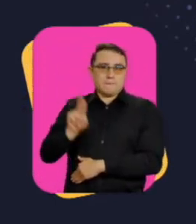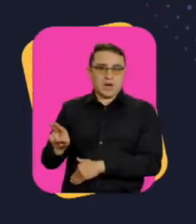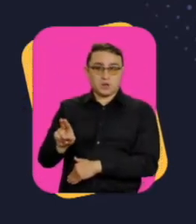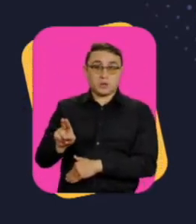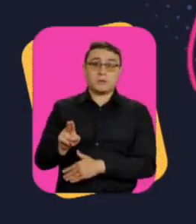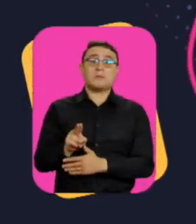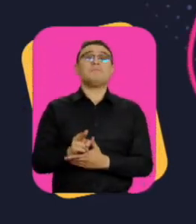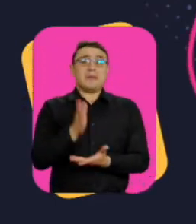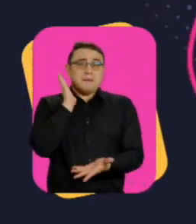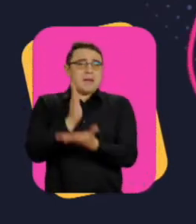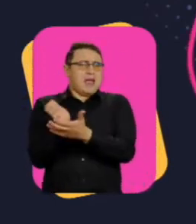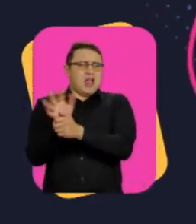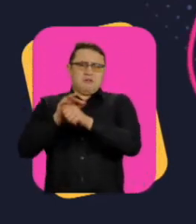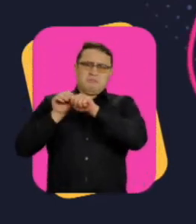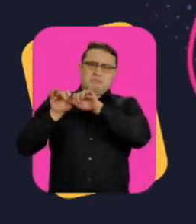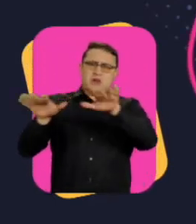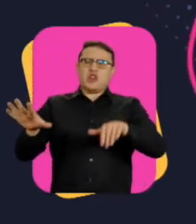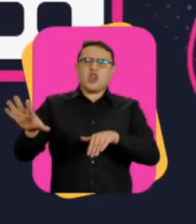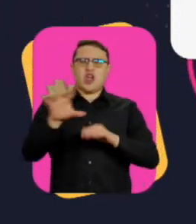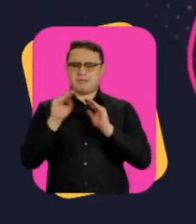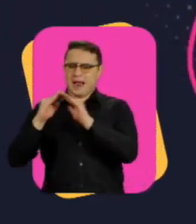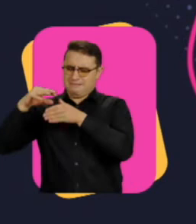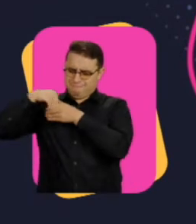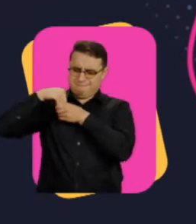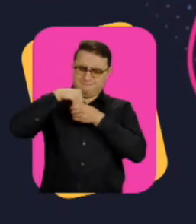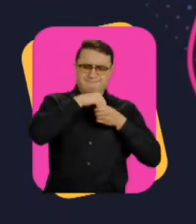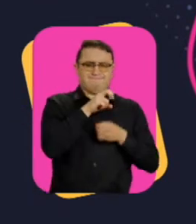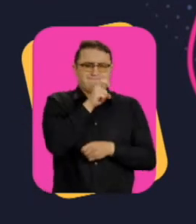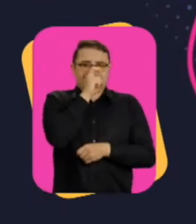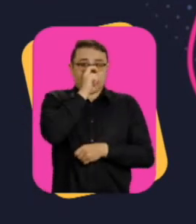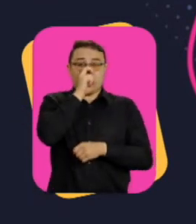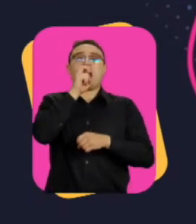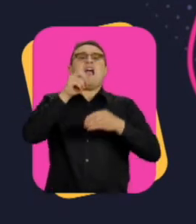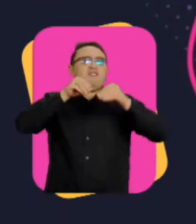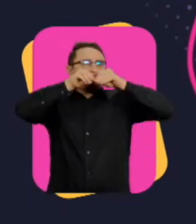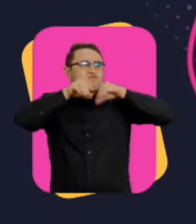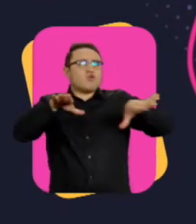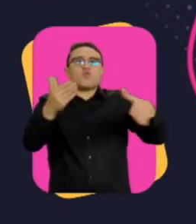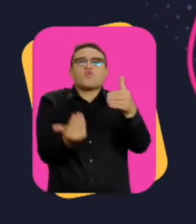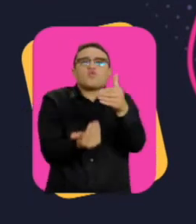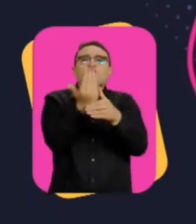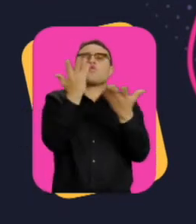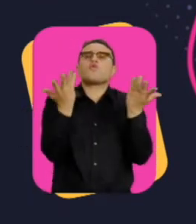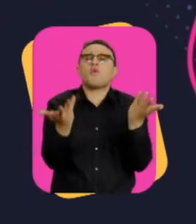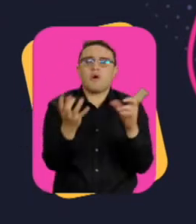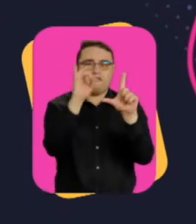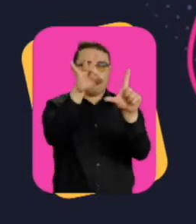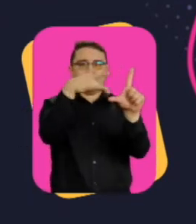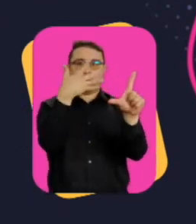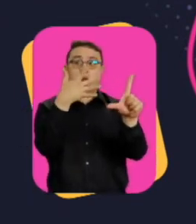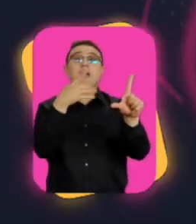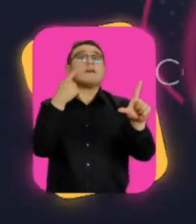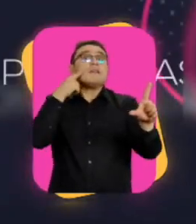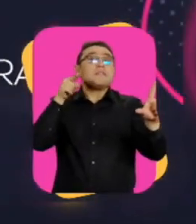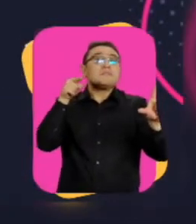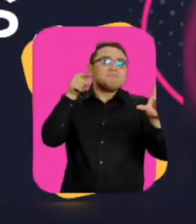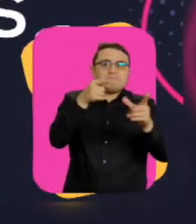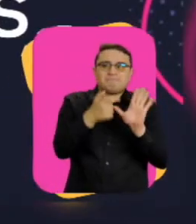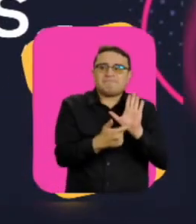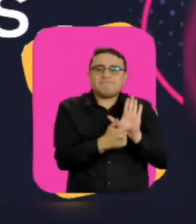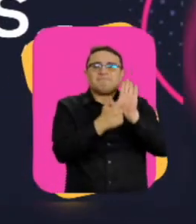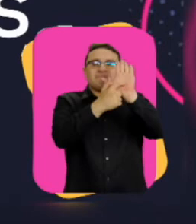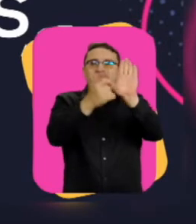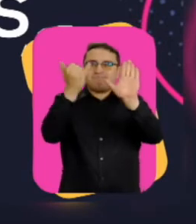el inicio de la cuarentena, los lanzamientos se hicieron de manera virtual. Entre ellos se destaca la presentación de la